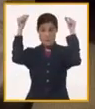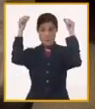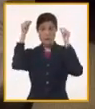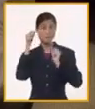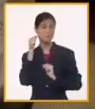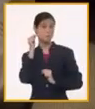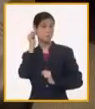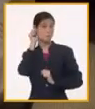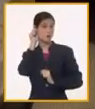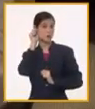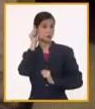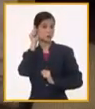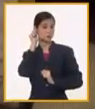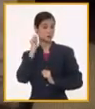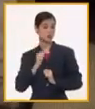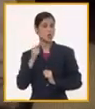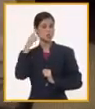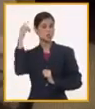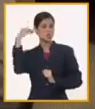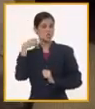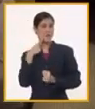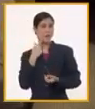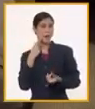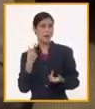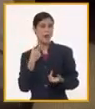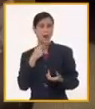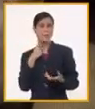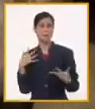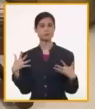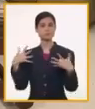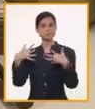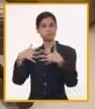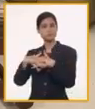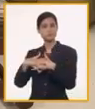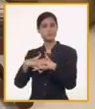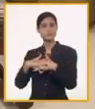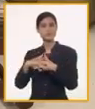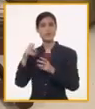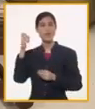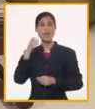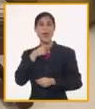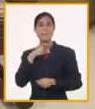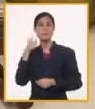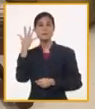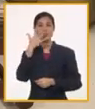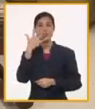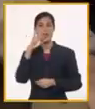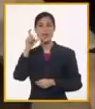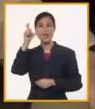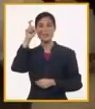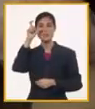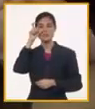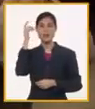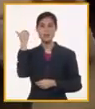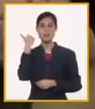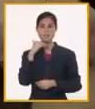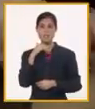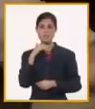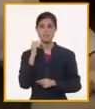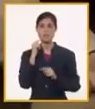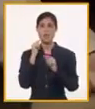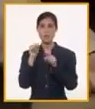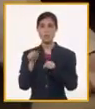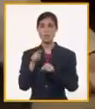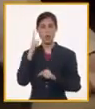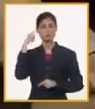que yo sabía que tenía relaciones con Celia Sánchez, eran de Media Luna, por allá. Yo sabía que había